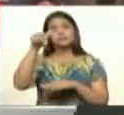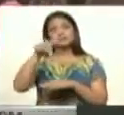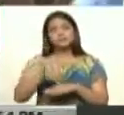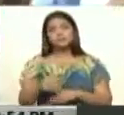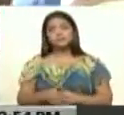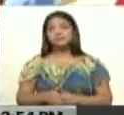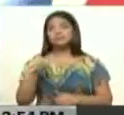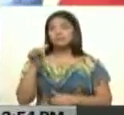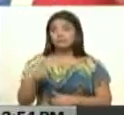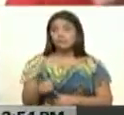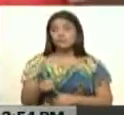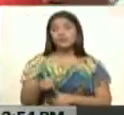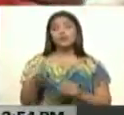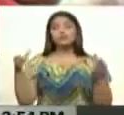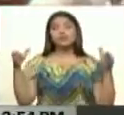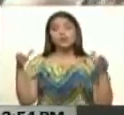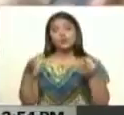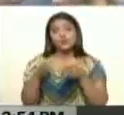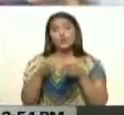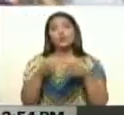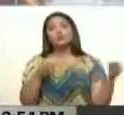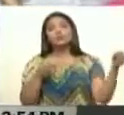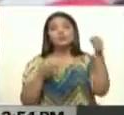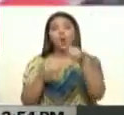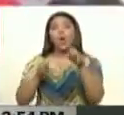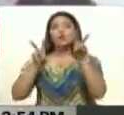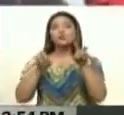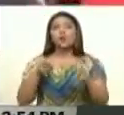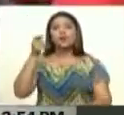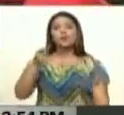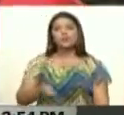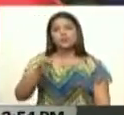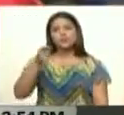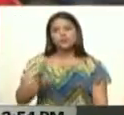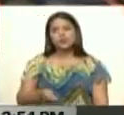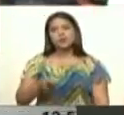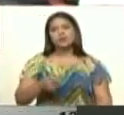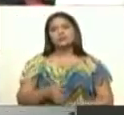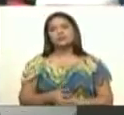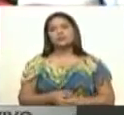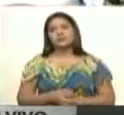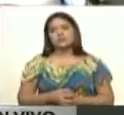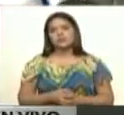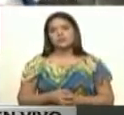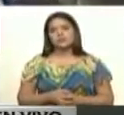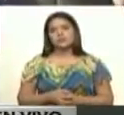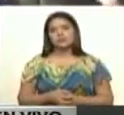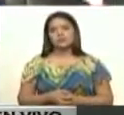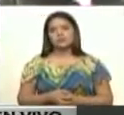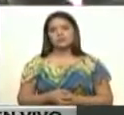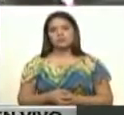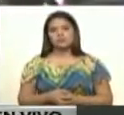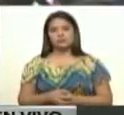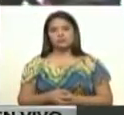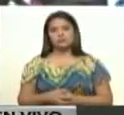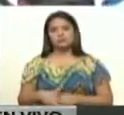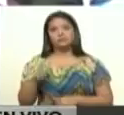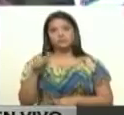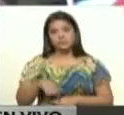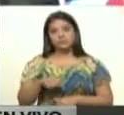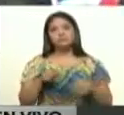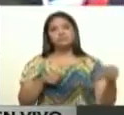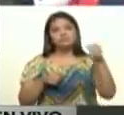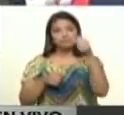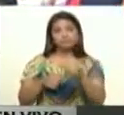que hoy sesiona, hoy nombran a los nuevos magistrados de la República Bolivariana de Venezuela. Hoy los nombran